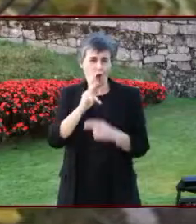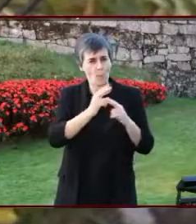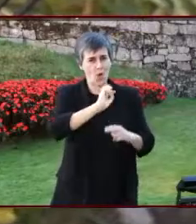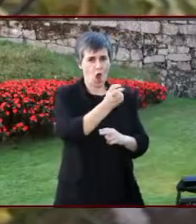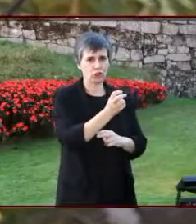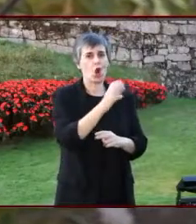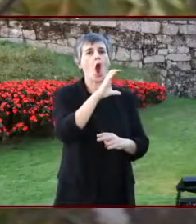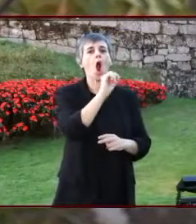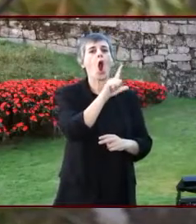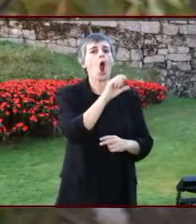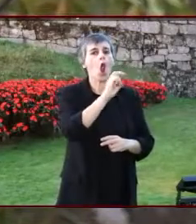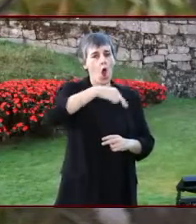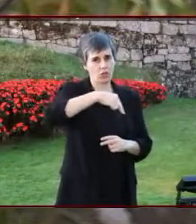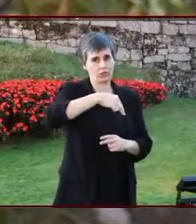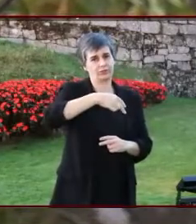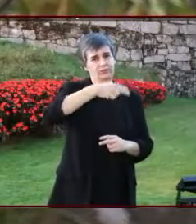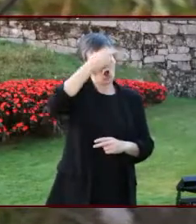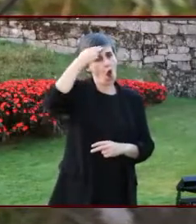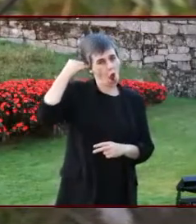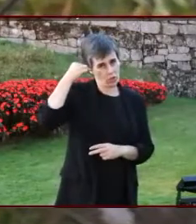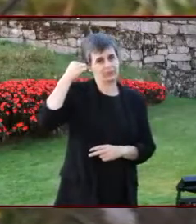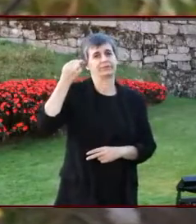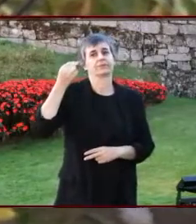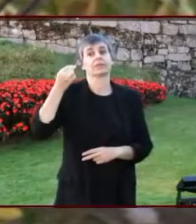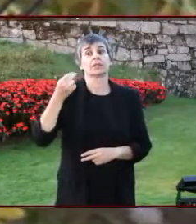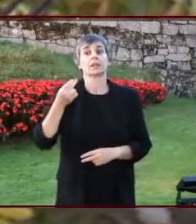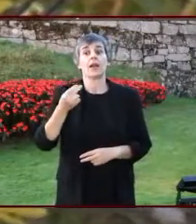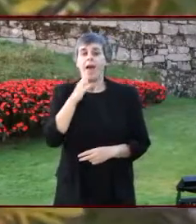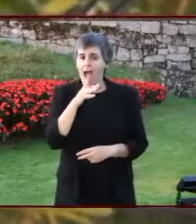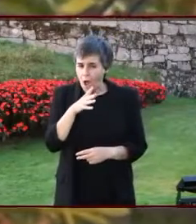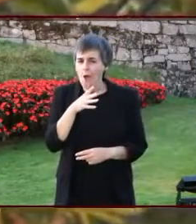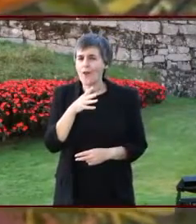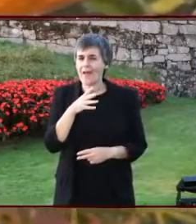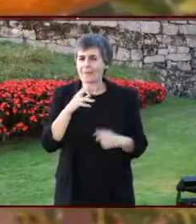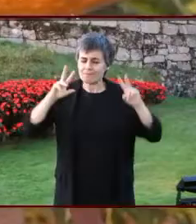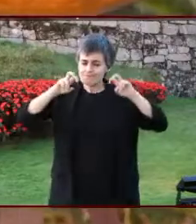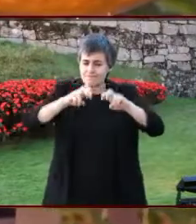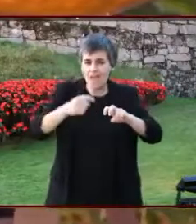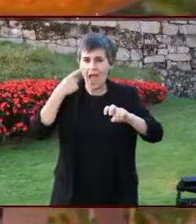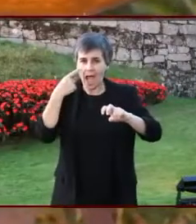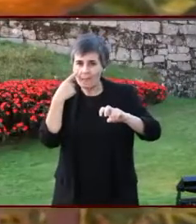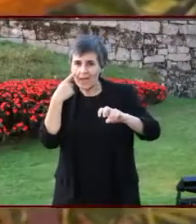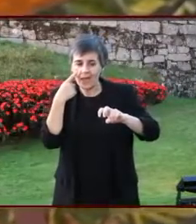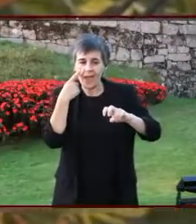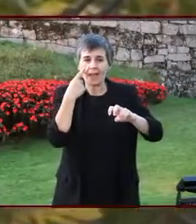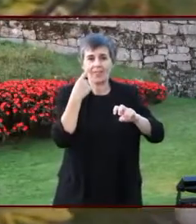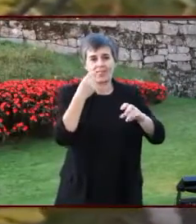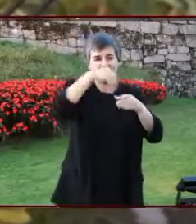estudiando o ADN do Souto Maior para ver se coincide co de Cristóbal